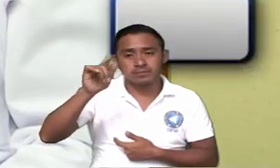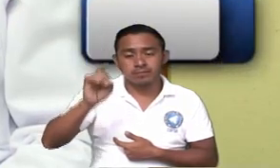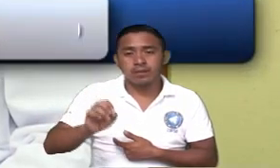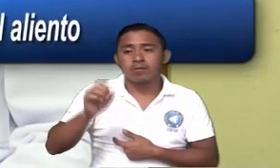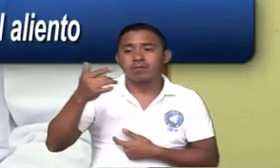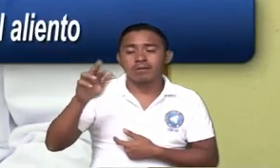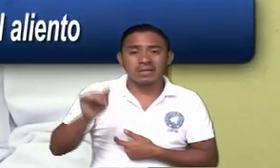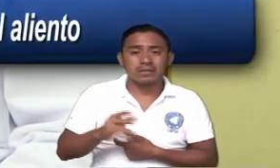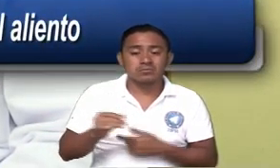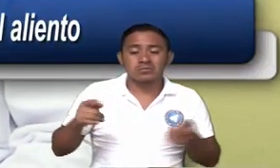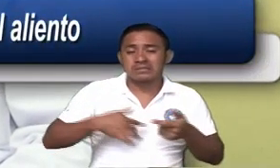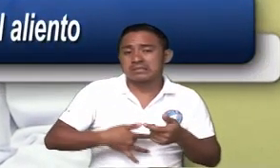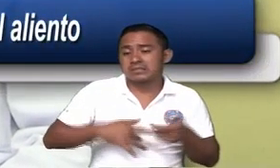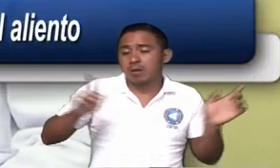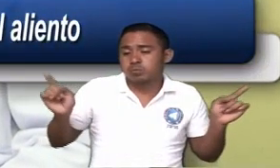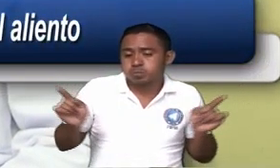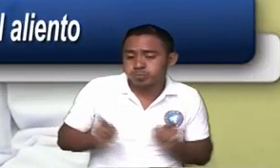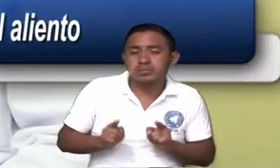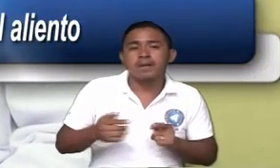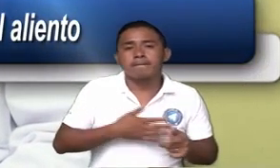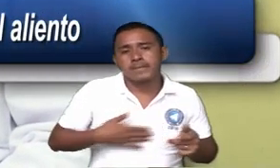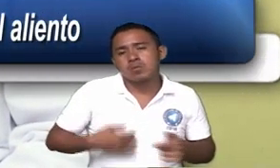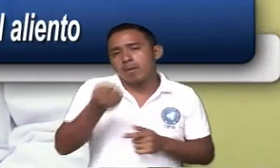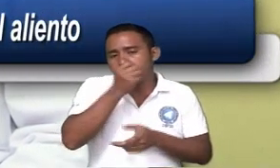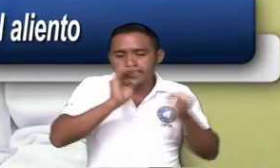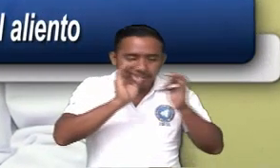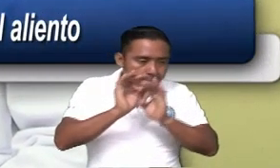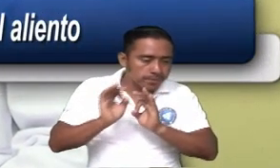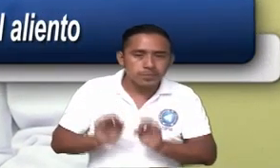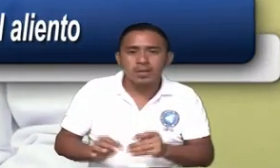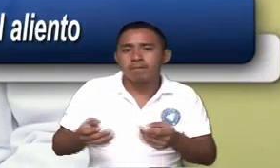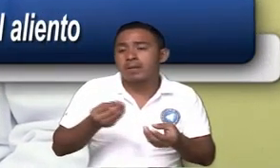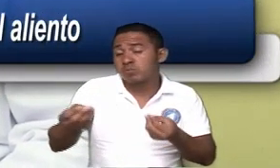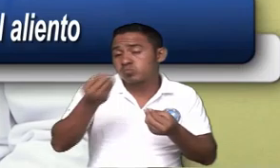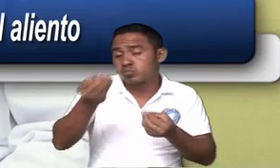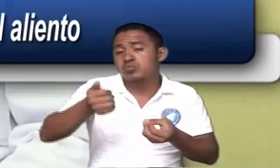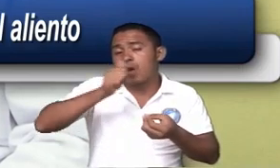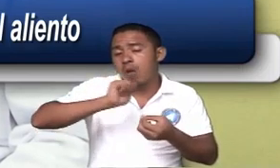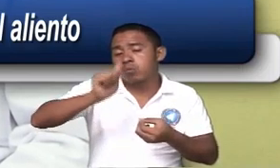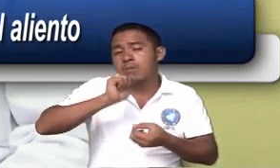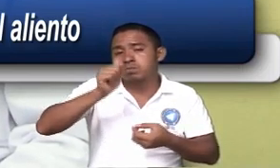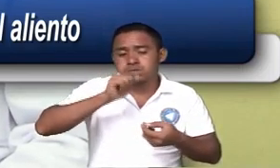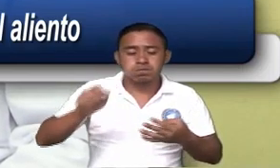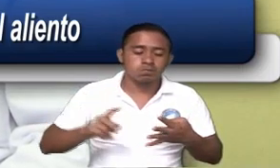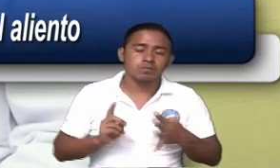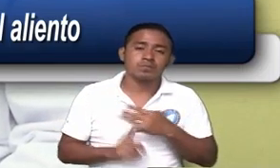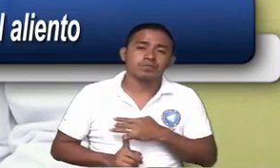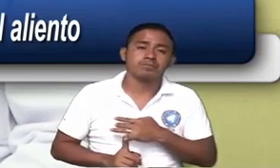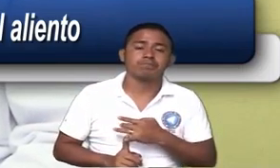peso. Mejorar los estilos de alimentación, que tome mucha agua, y